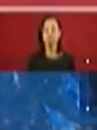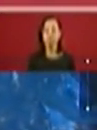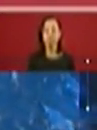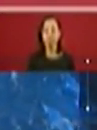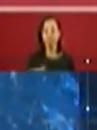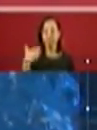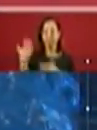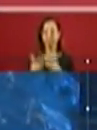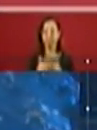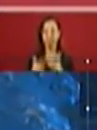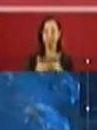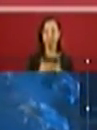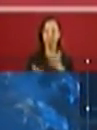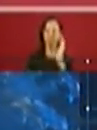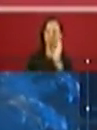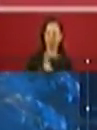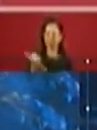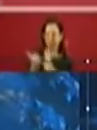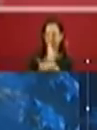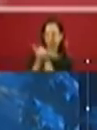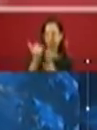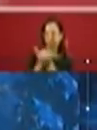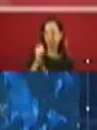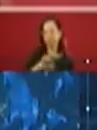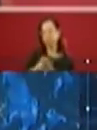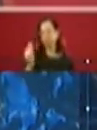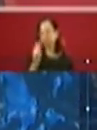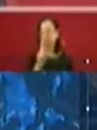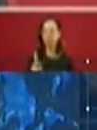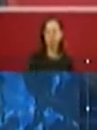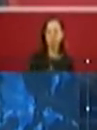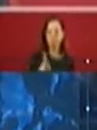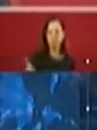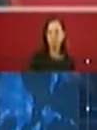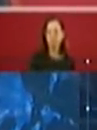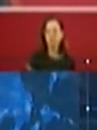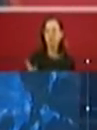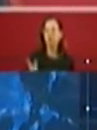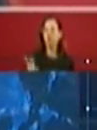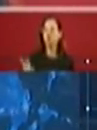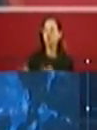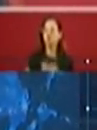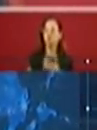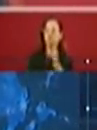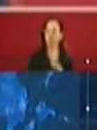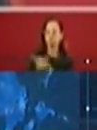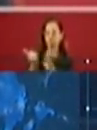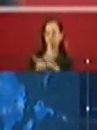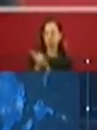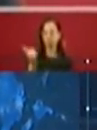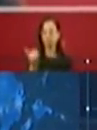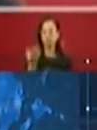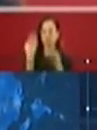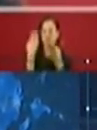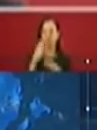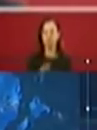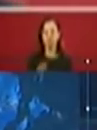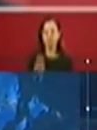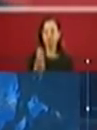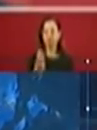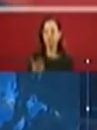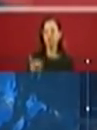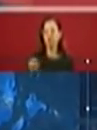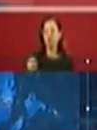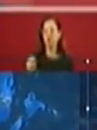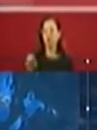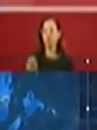presidente ha dejado todo en el subsecretario López-Gatell, incluso hoy, como lo mencionaste hace un momento, la decisión, no solo